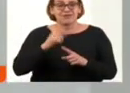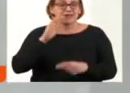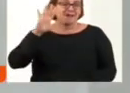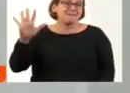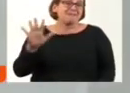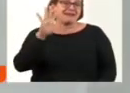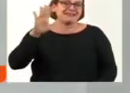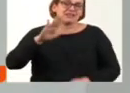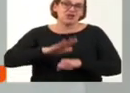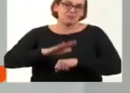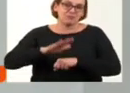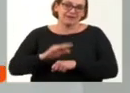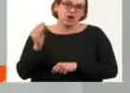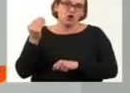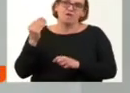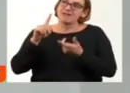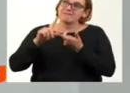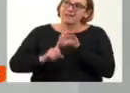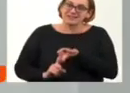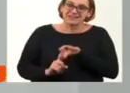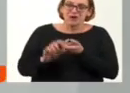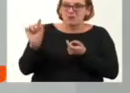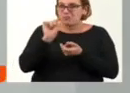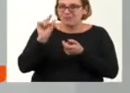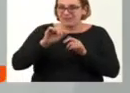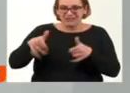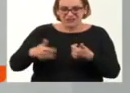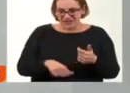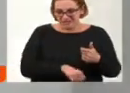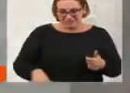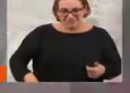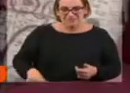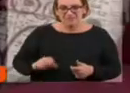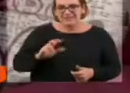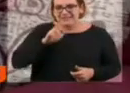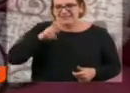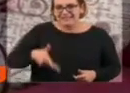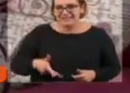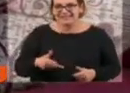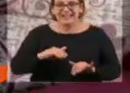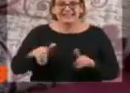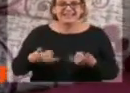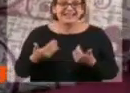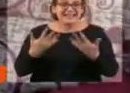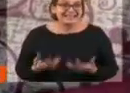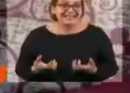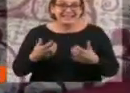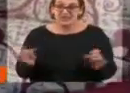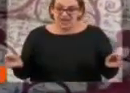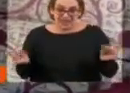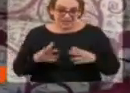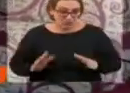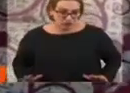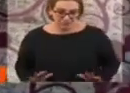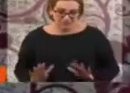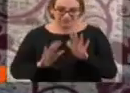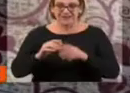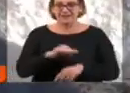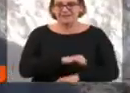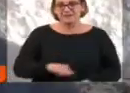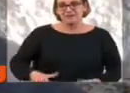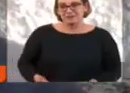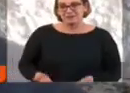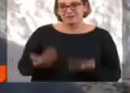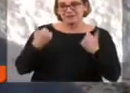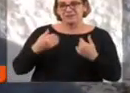este joven matrimonio que en días tenía programada la cesárea de su primer bebé. Estábamos ansiosos, ya estaba todo preparado para ir a tenerla a ella.